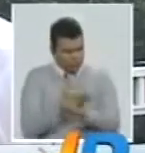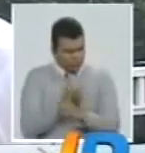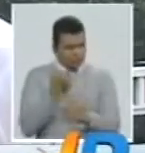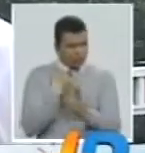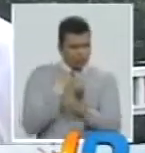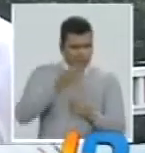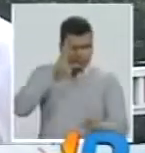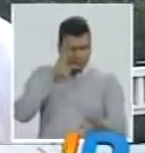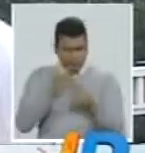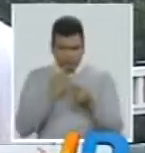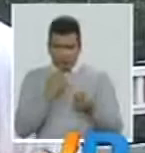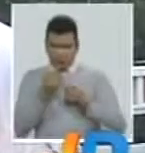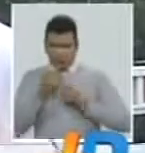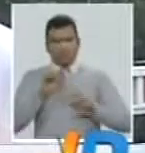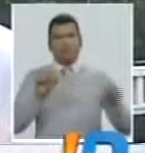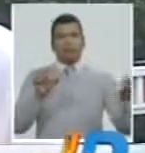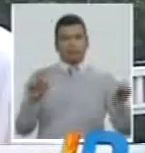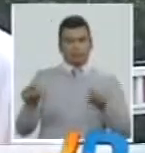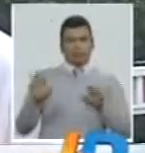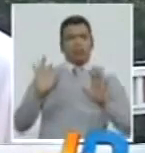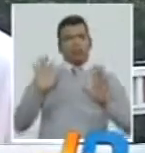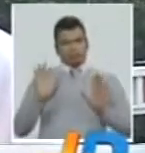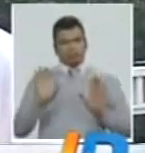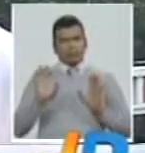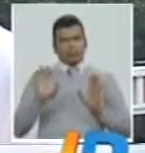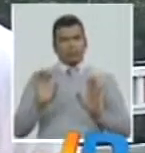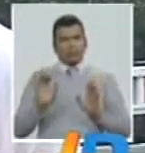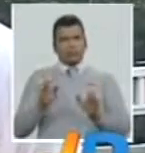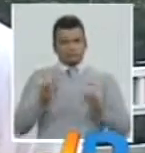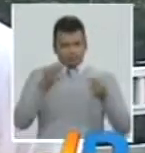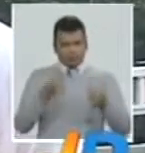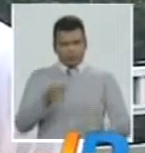el contratista, y por lo cual se hace el